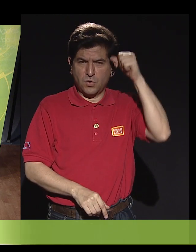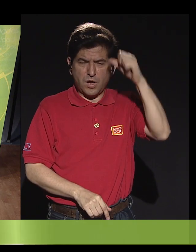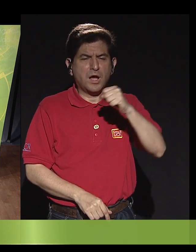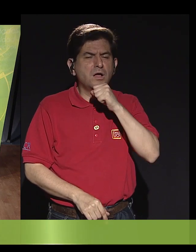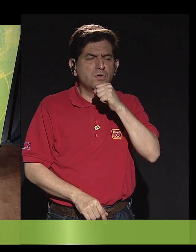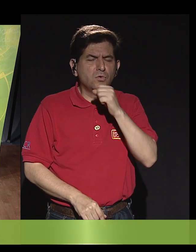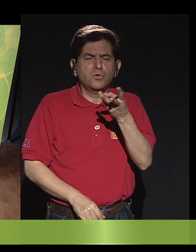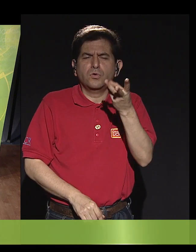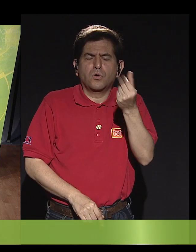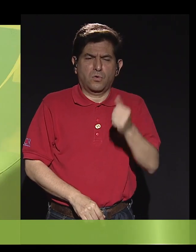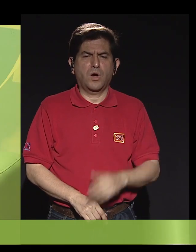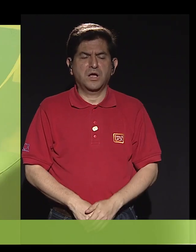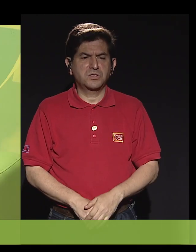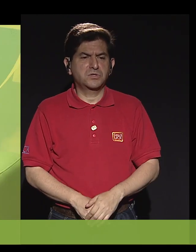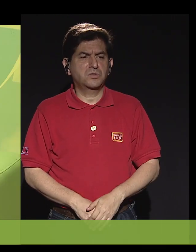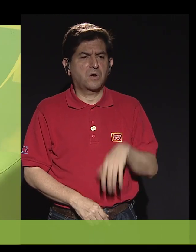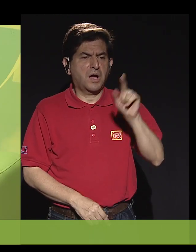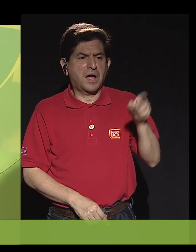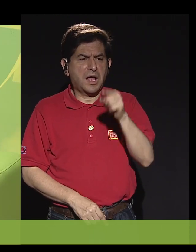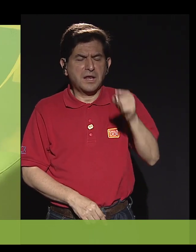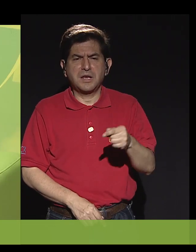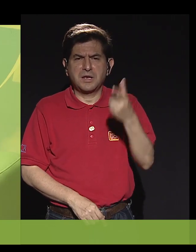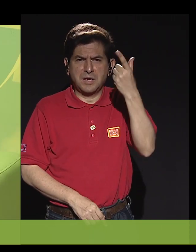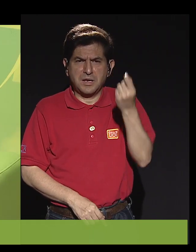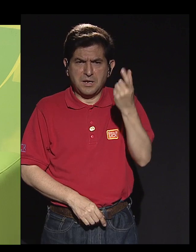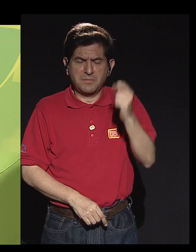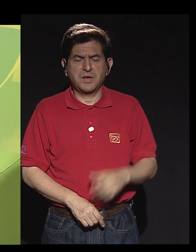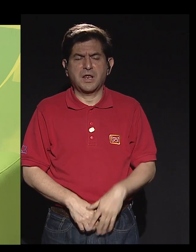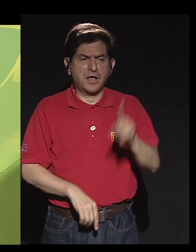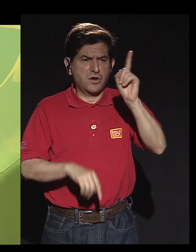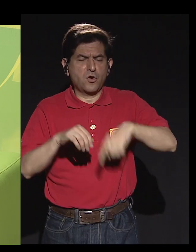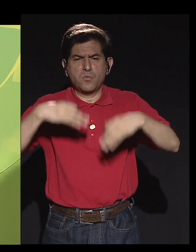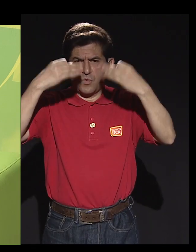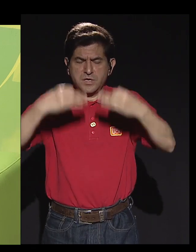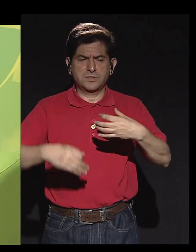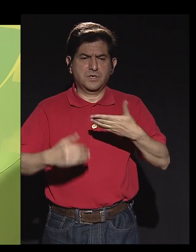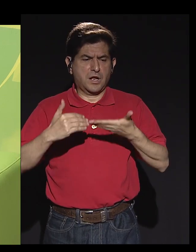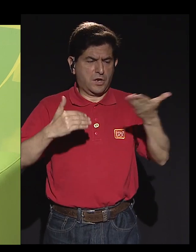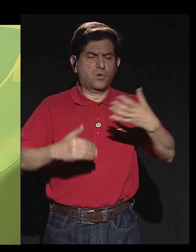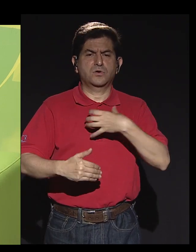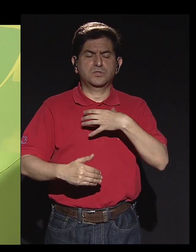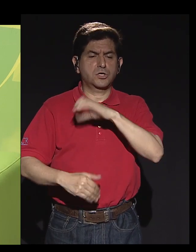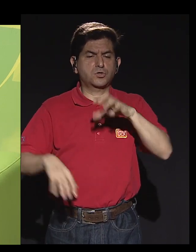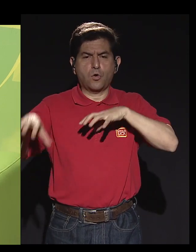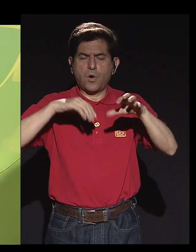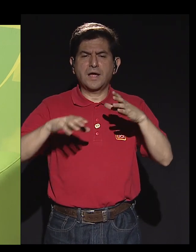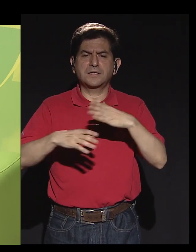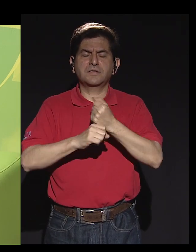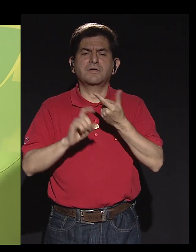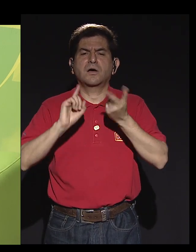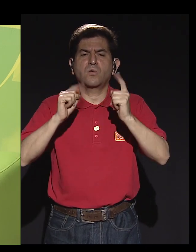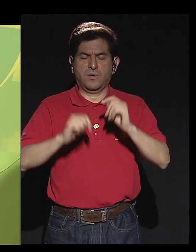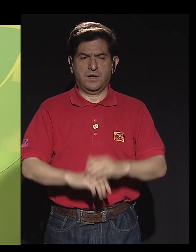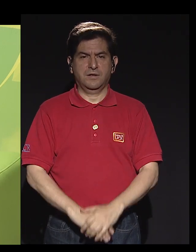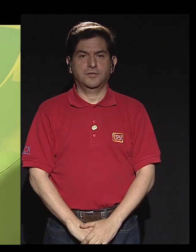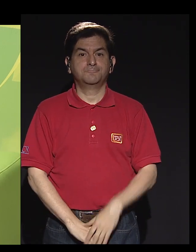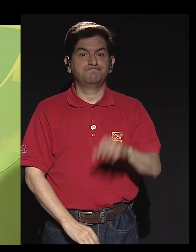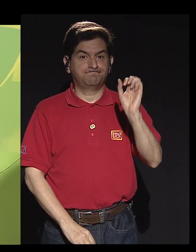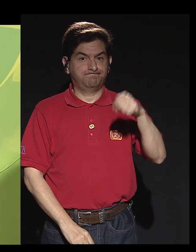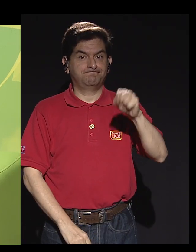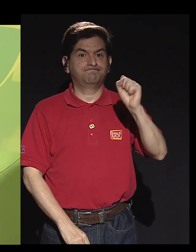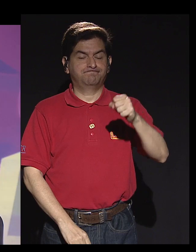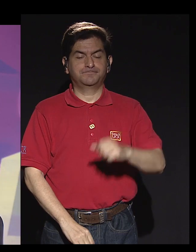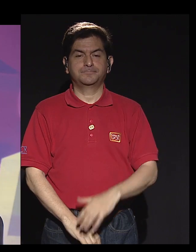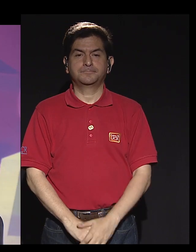impacta eso a la persona adulta mayor, que le retiran su pensión, que no lo dejan decidir sobre sus bienes o sobre las actividades que le gustaría hacer? Por